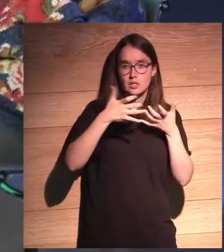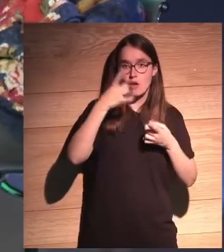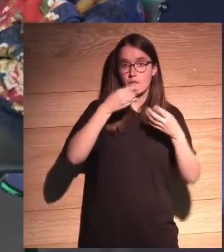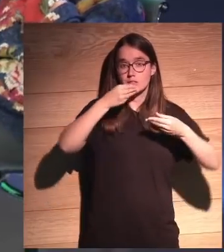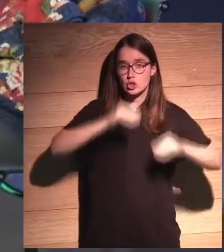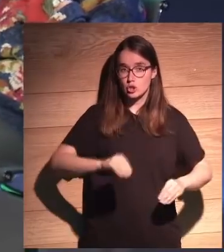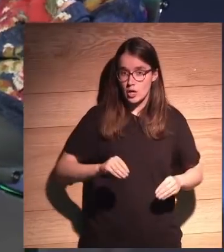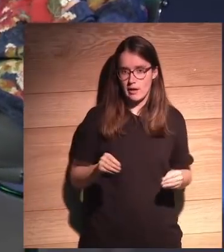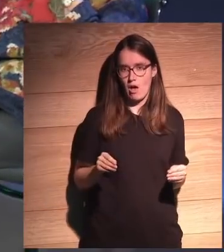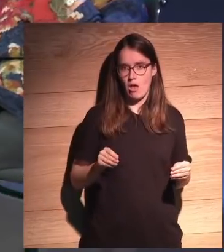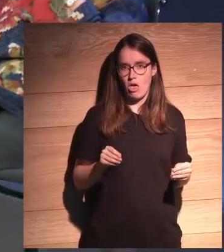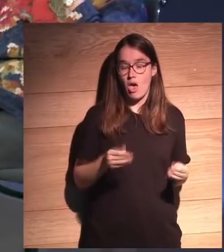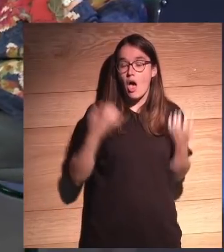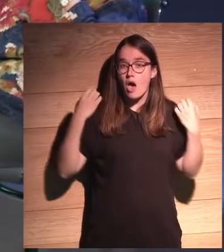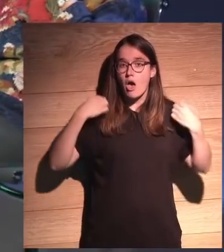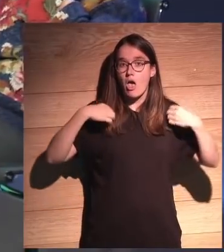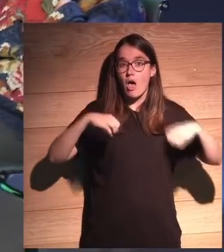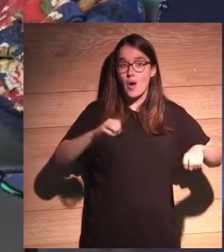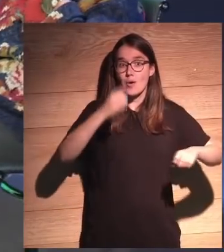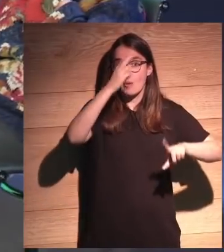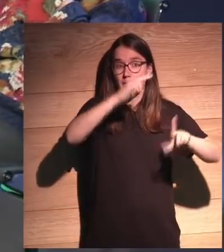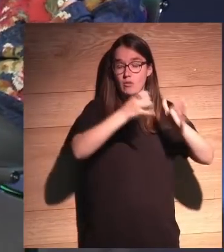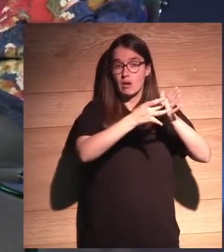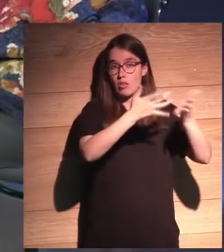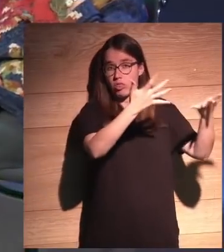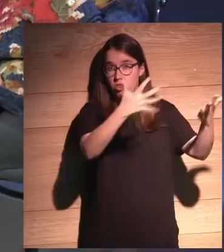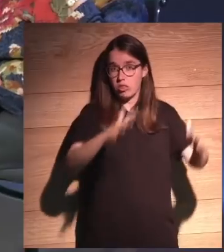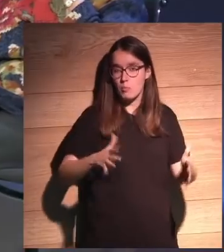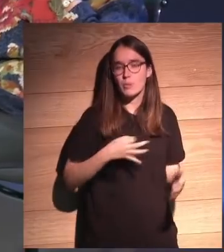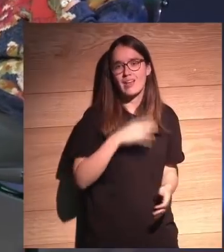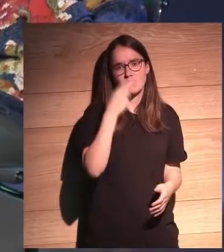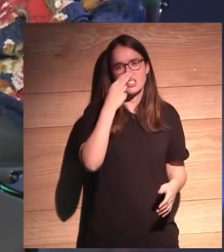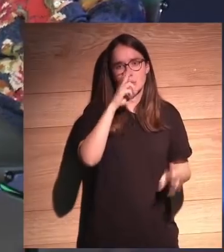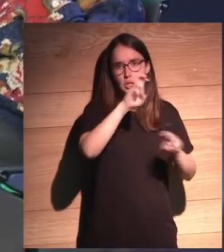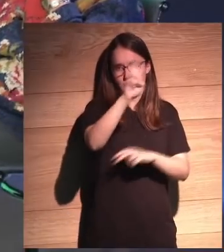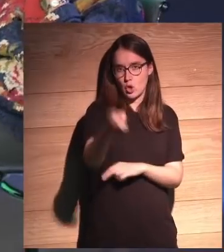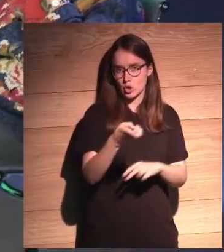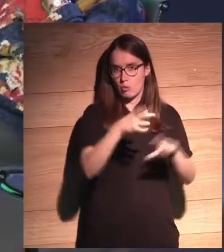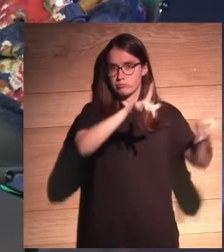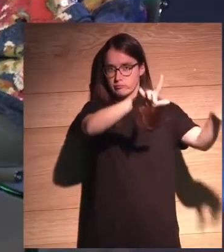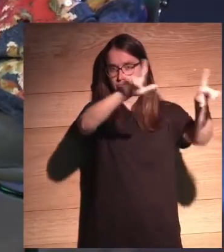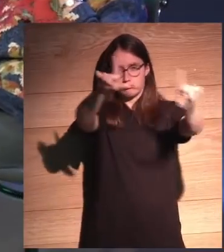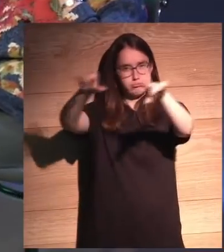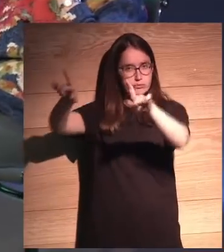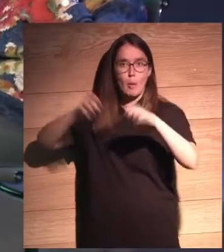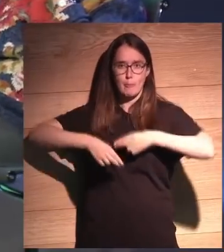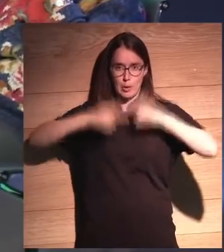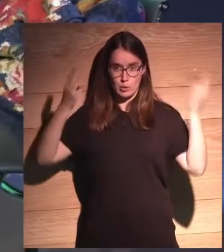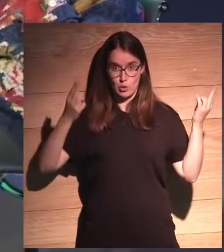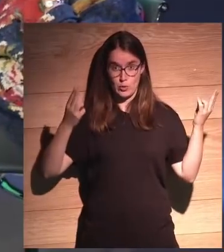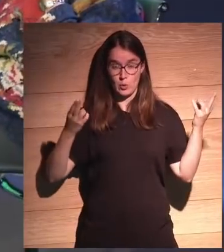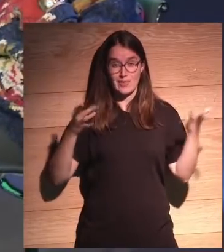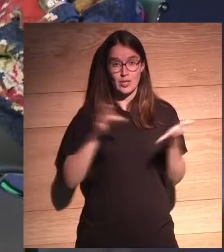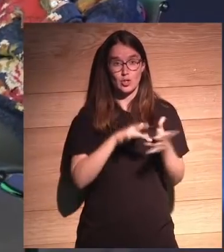veces historiográficas, aunque sea mediocre, se considera interesante exhibir esos cuadros. Cuando